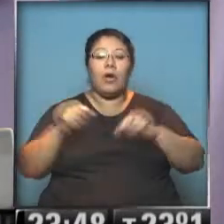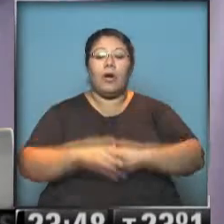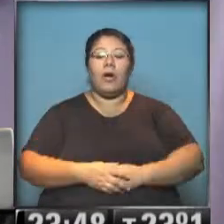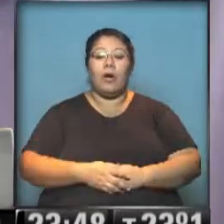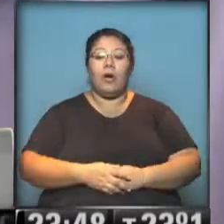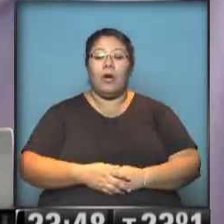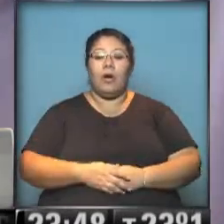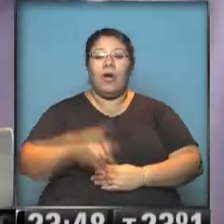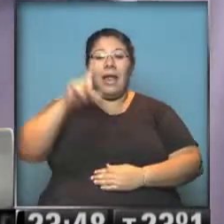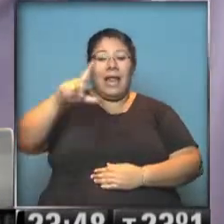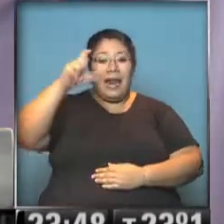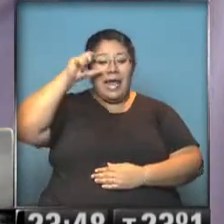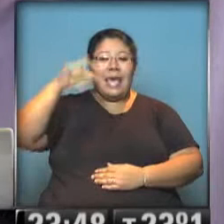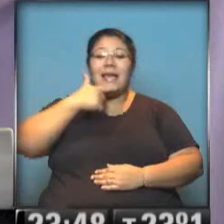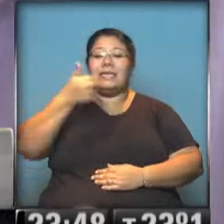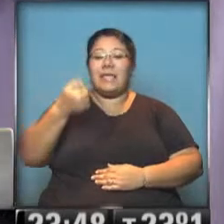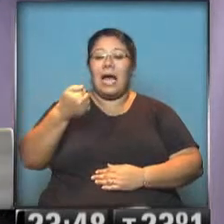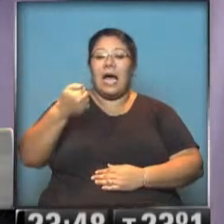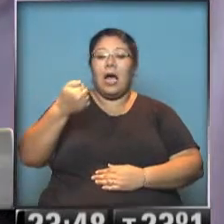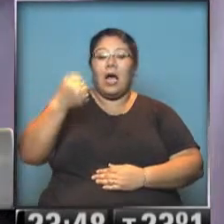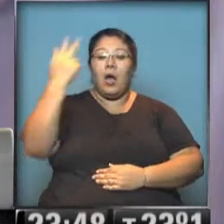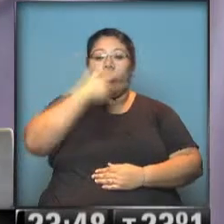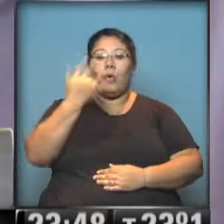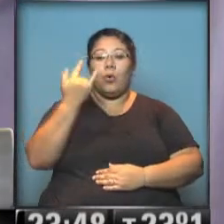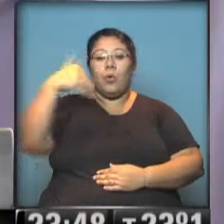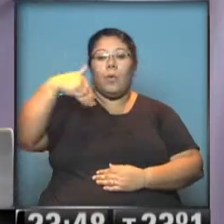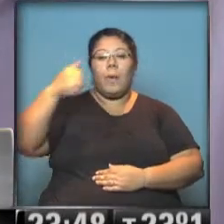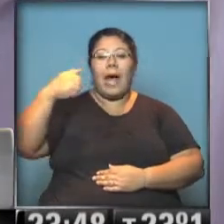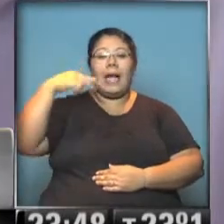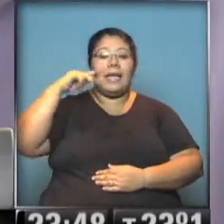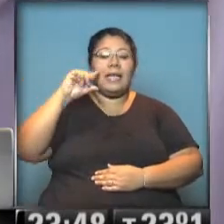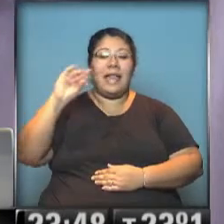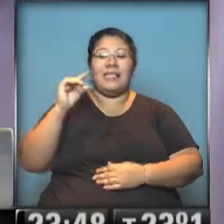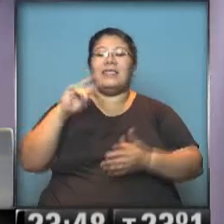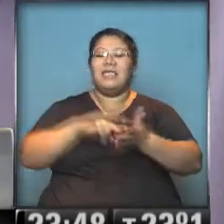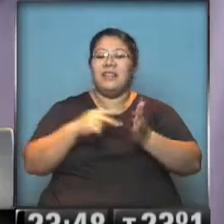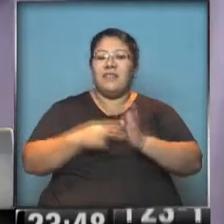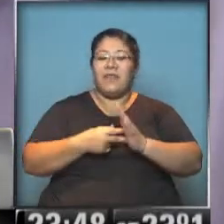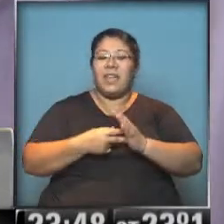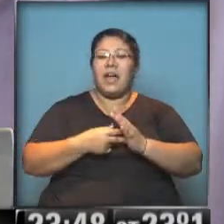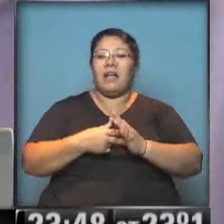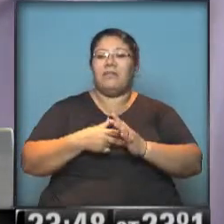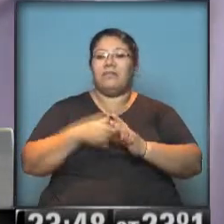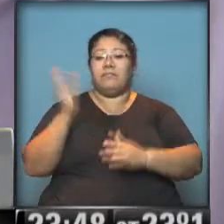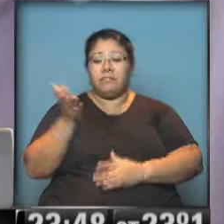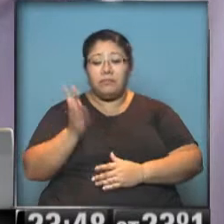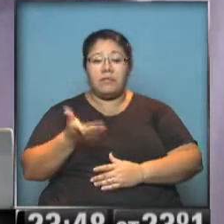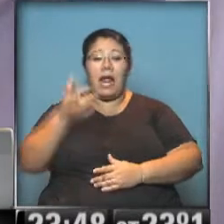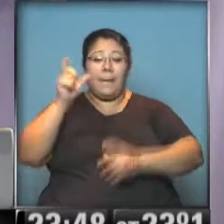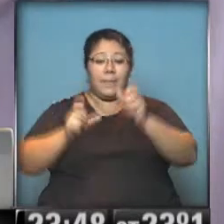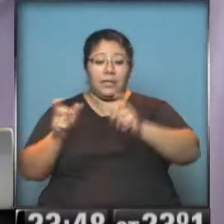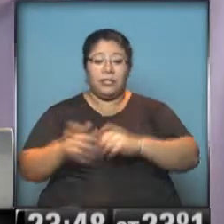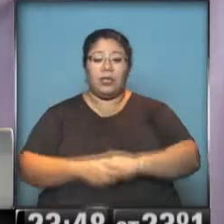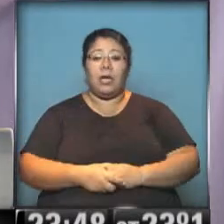la investigación real y concreta, especialmente tomando en cuenta que estimamos que hubo